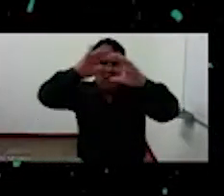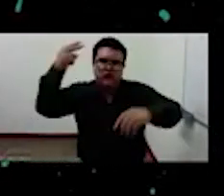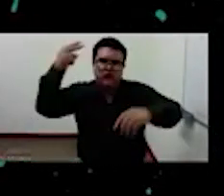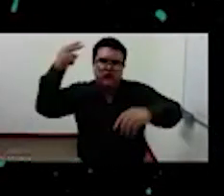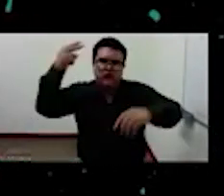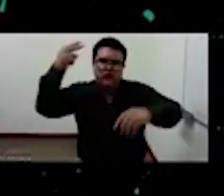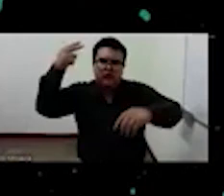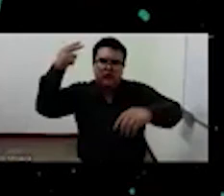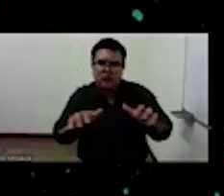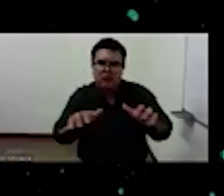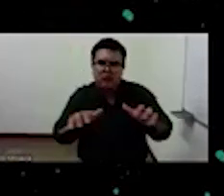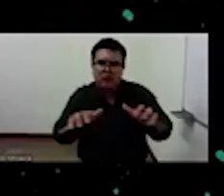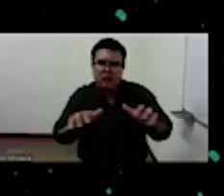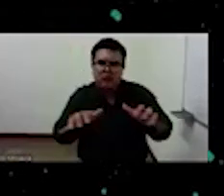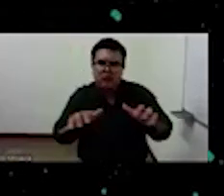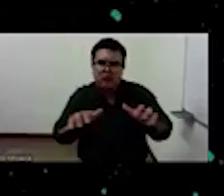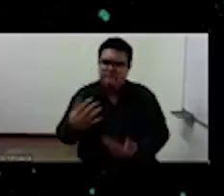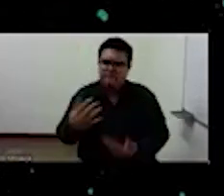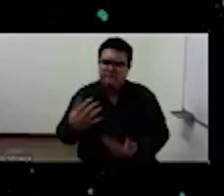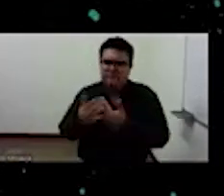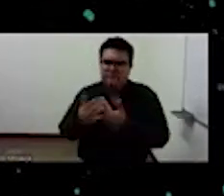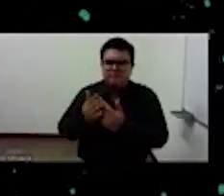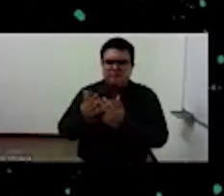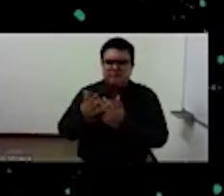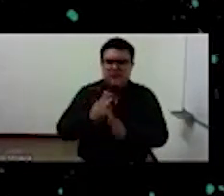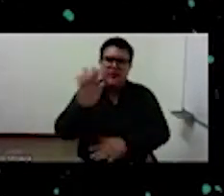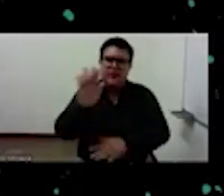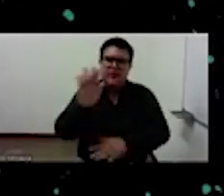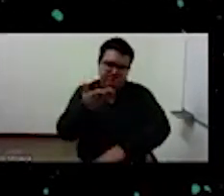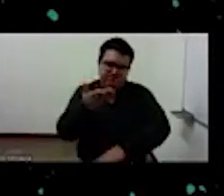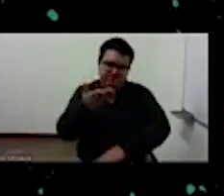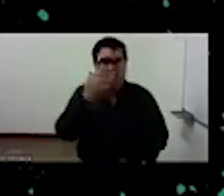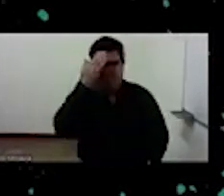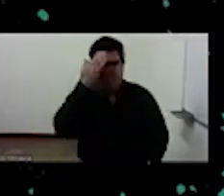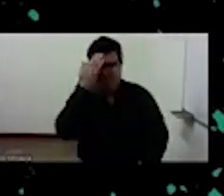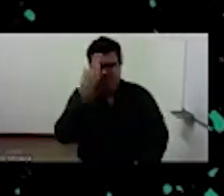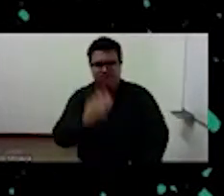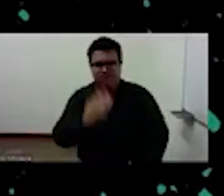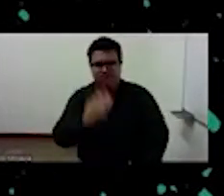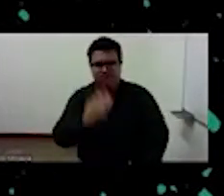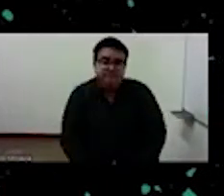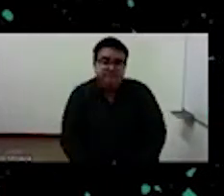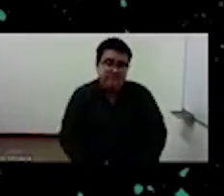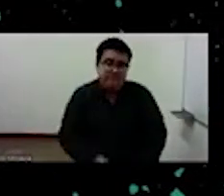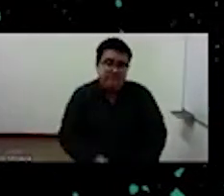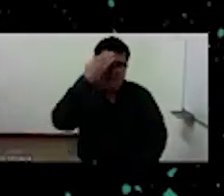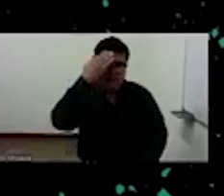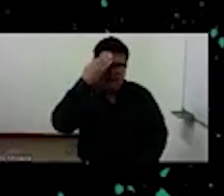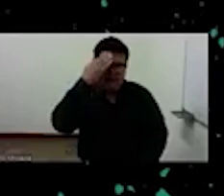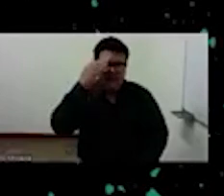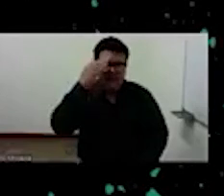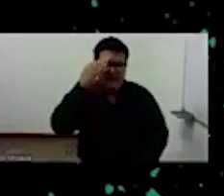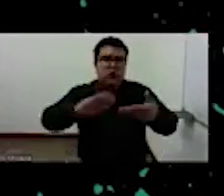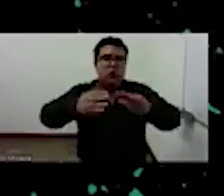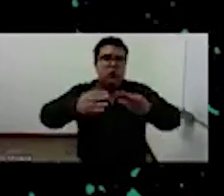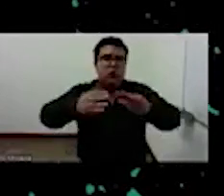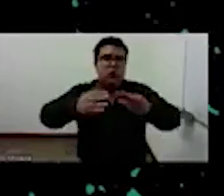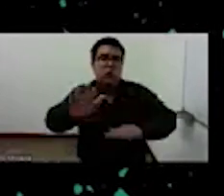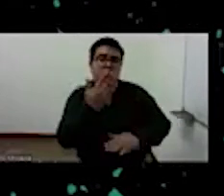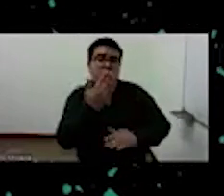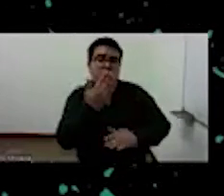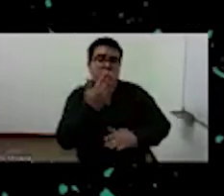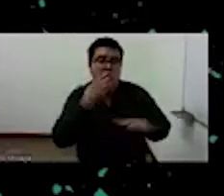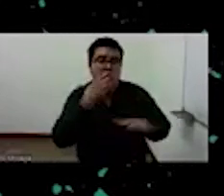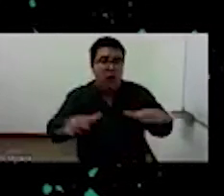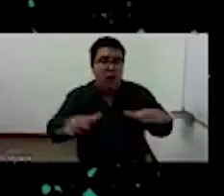Sí, es verdad lo que Alejandra plantea. Para esta comunidad indígena,